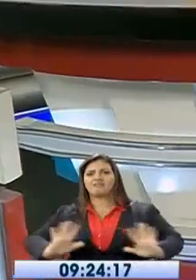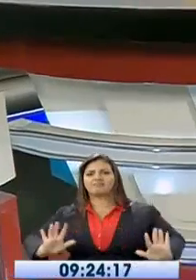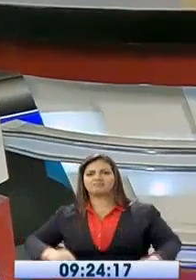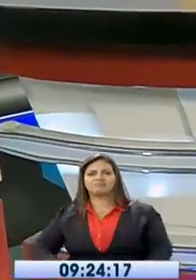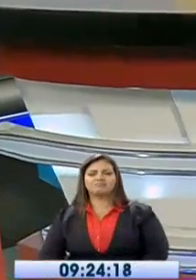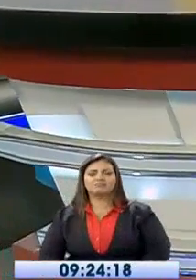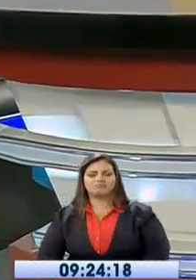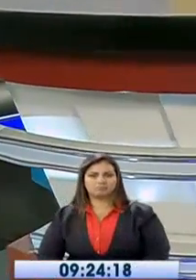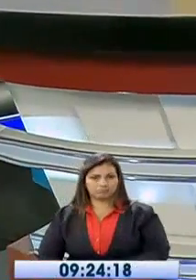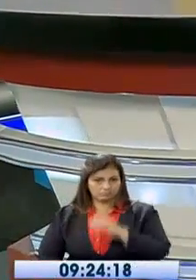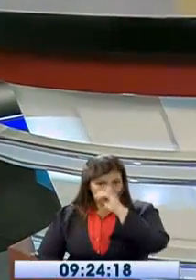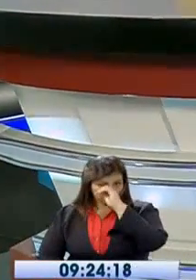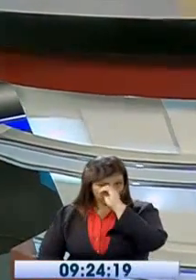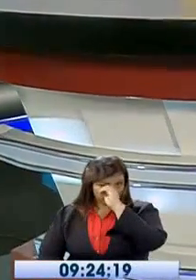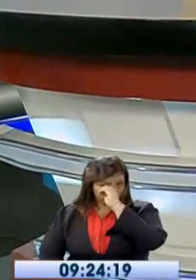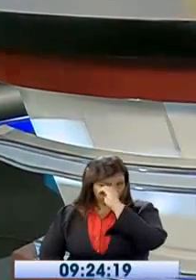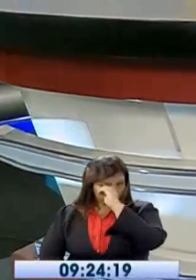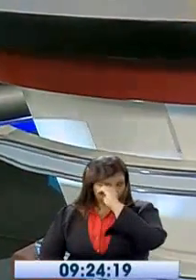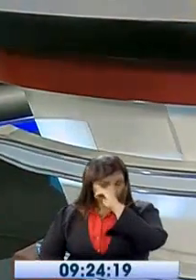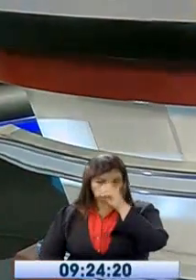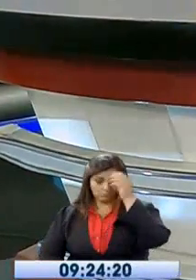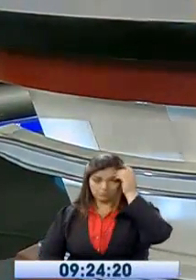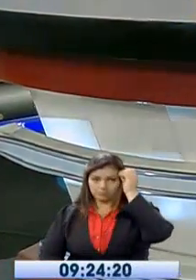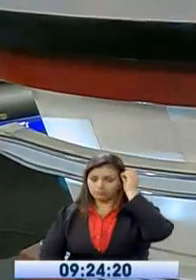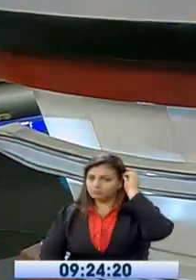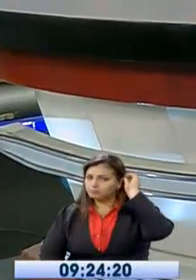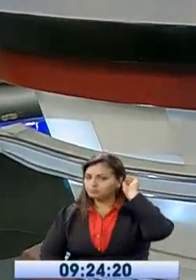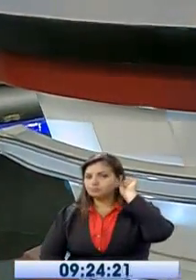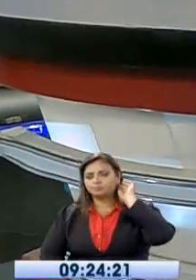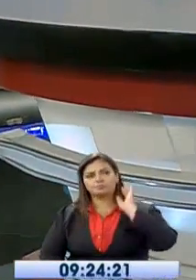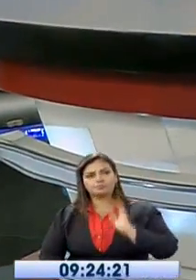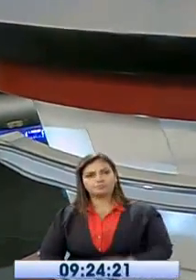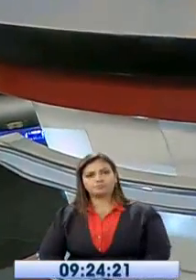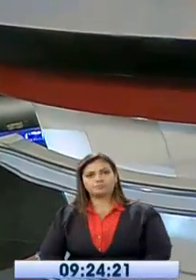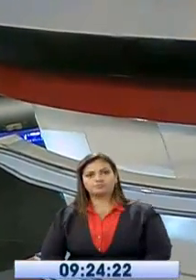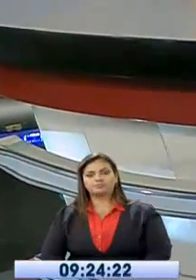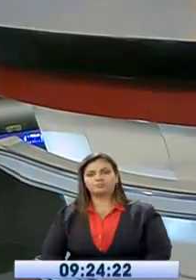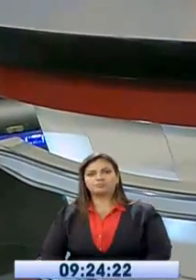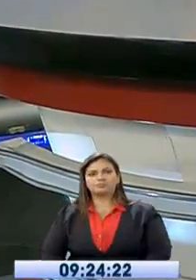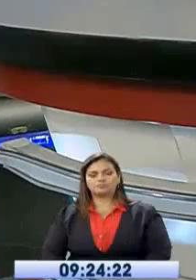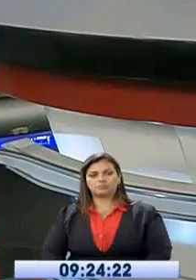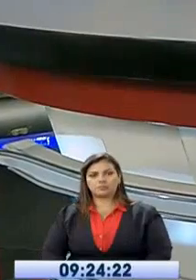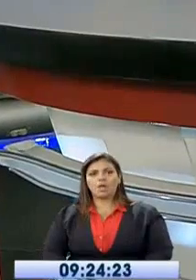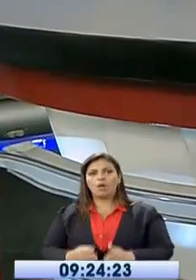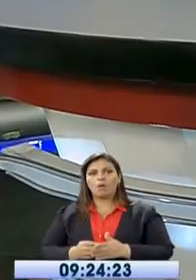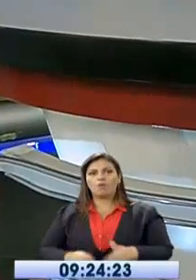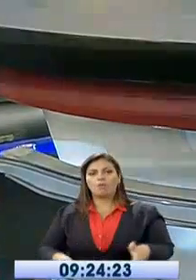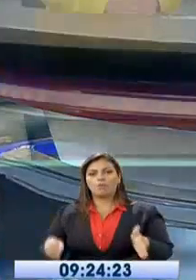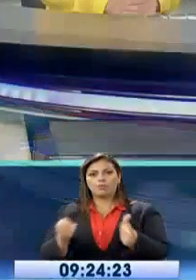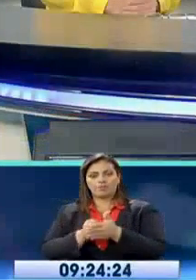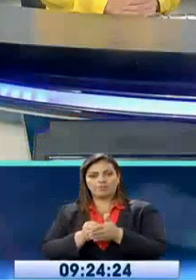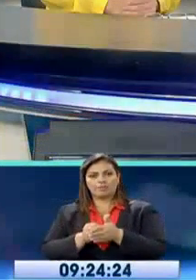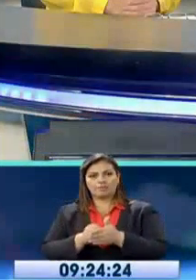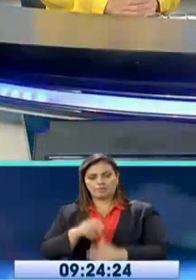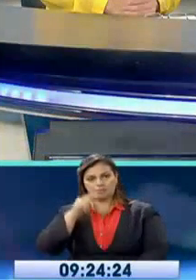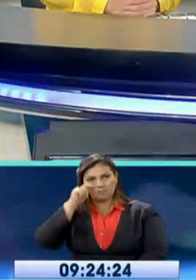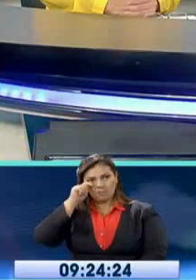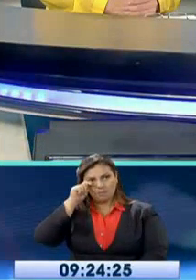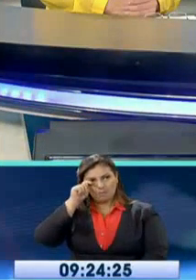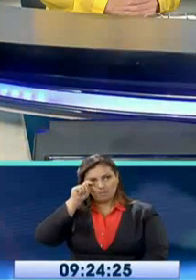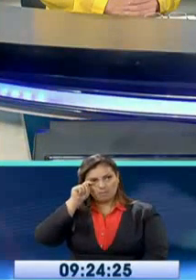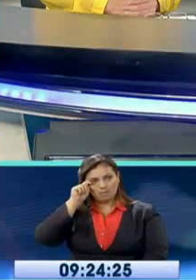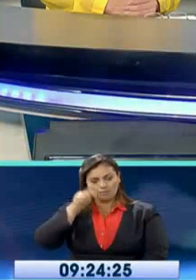Bueno, ahora tenemos nuevamente contacto con Luxiola, ¿no? Claro que sí, salimos a exteriores. Oiga, con Luxiola Salazar. Sí, Luxiola anda